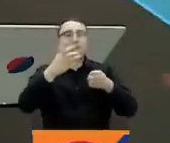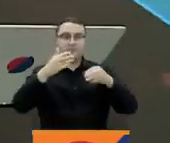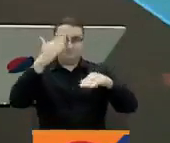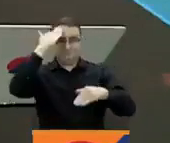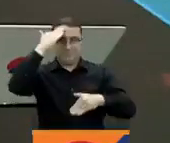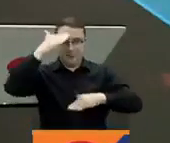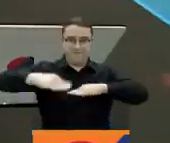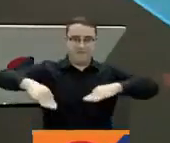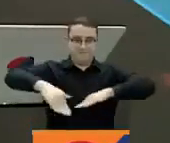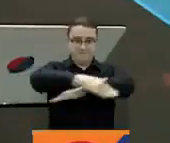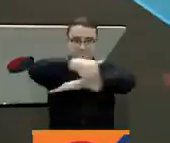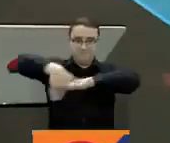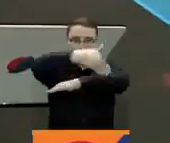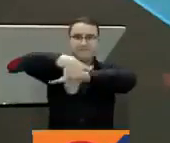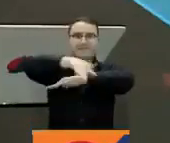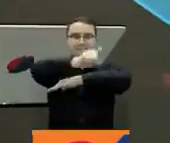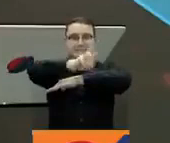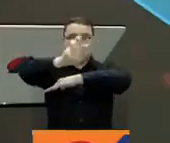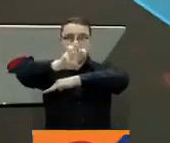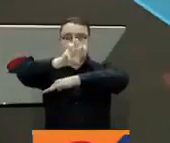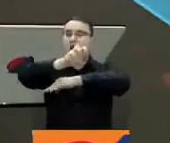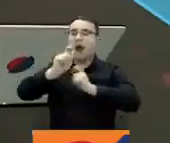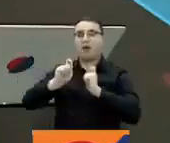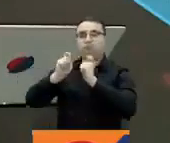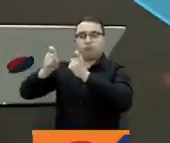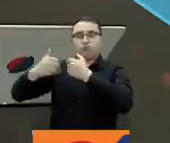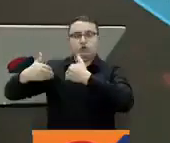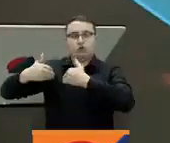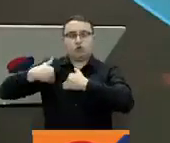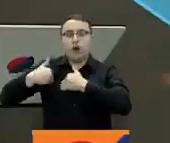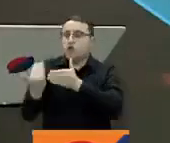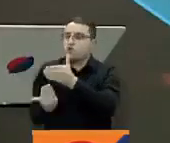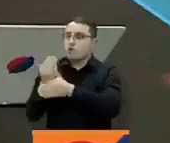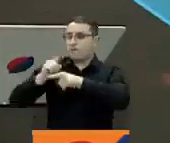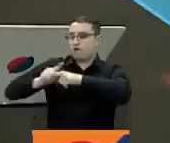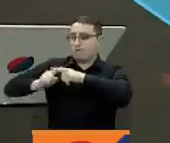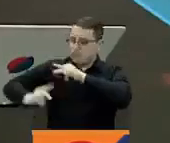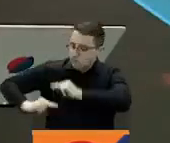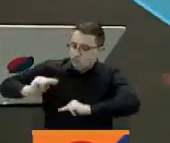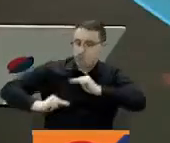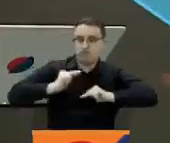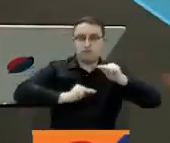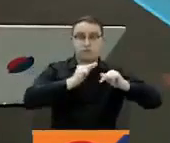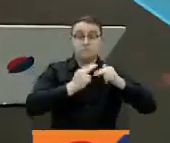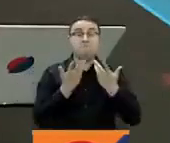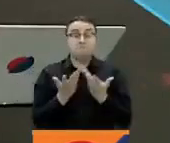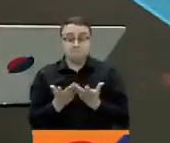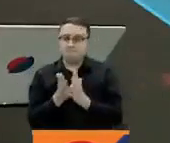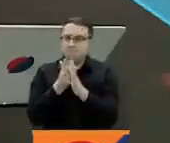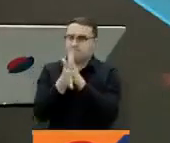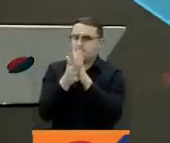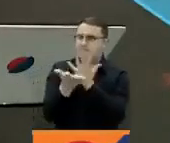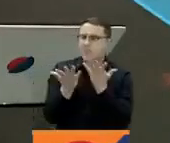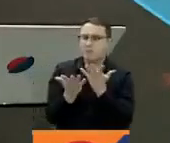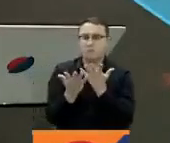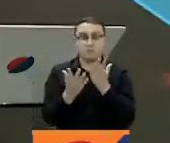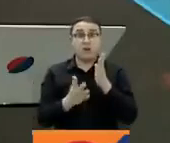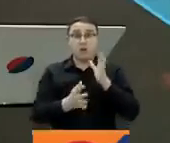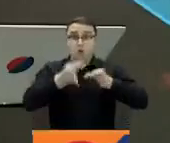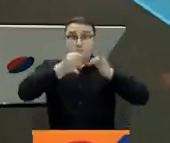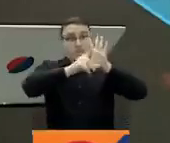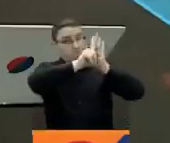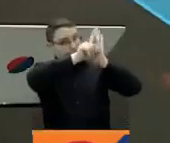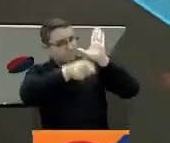Transmilenio. Por eso hasta ahora saludamos a nuestro compañero Omar Alejandro Hernández para preguntarle a Omar específicamente qué implicaciones trae